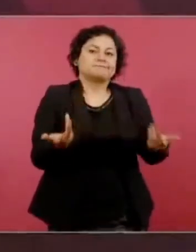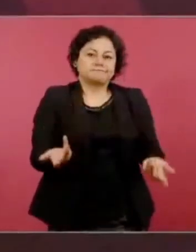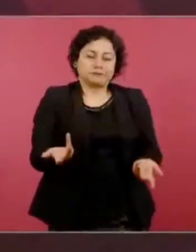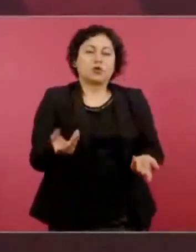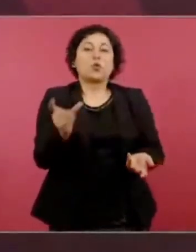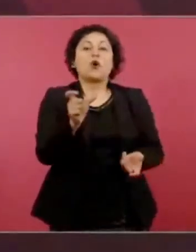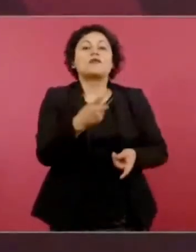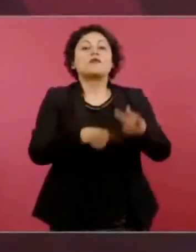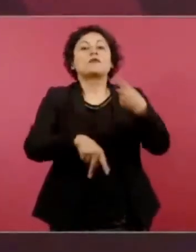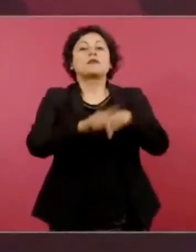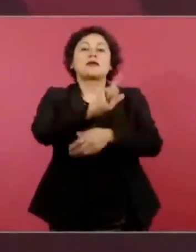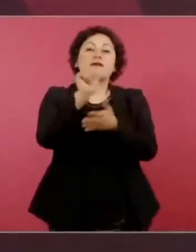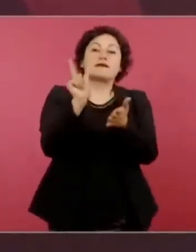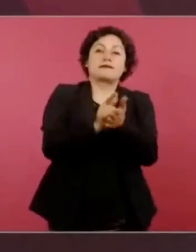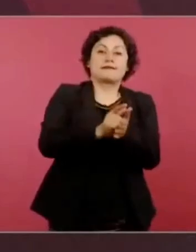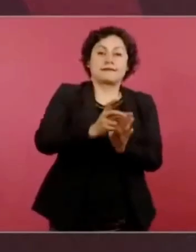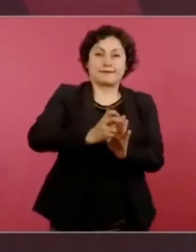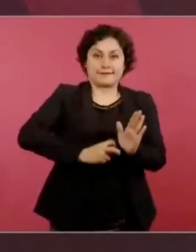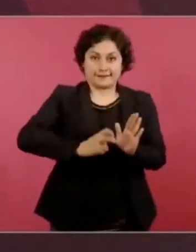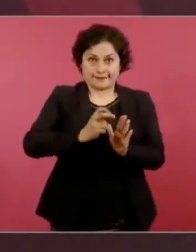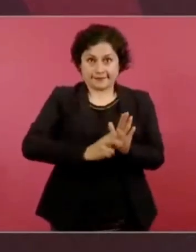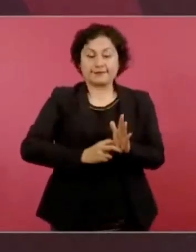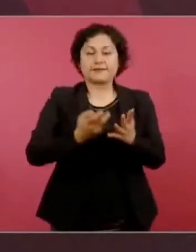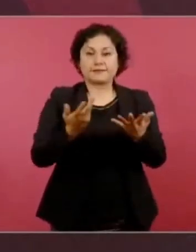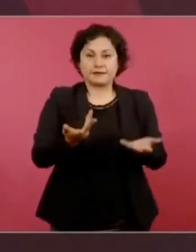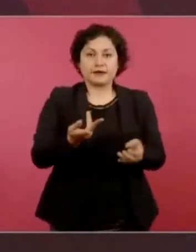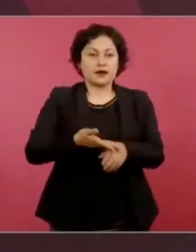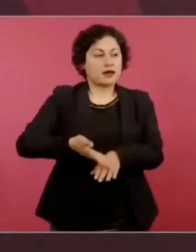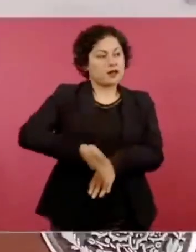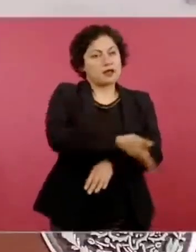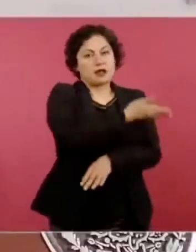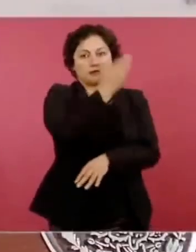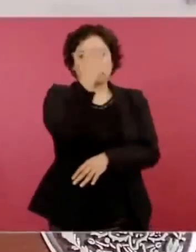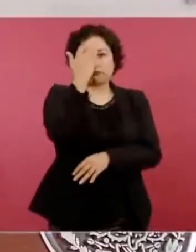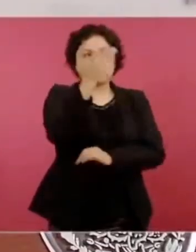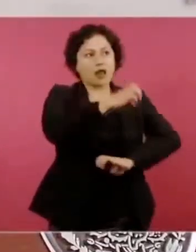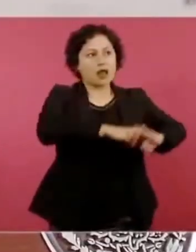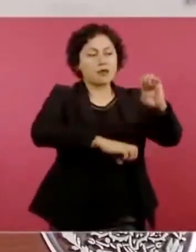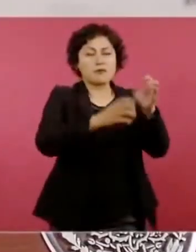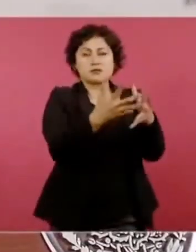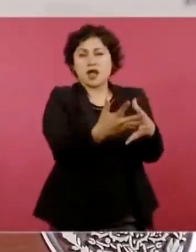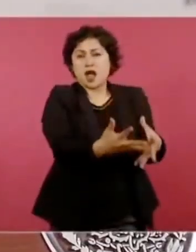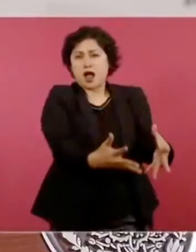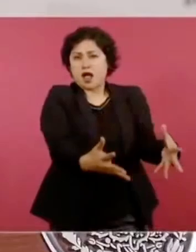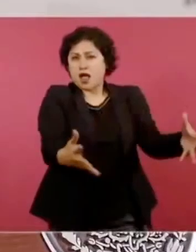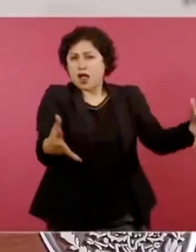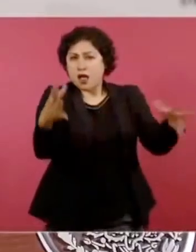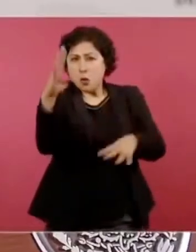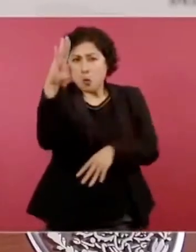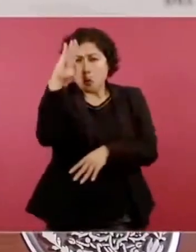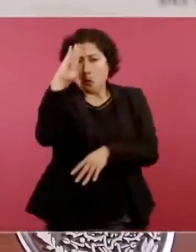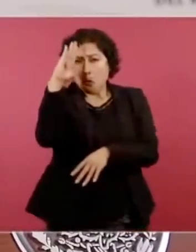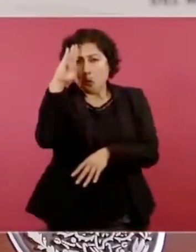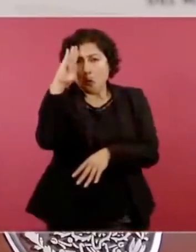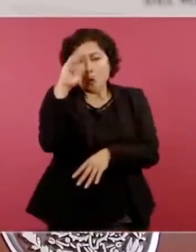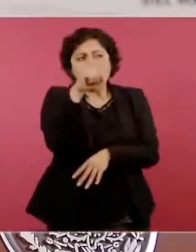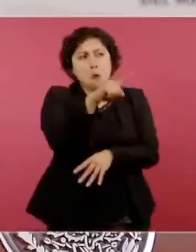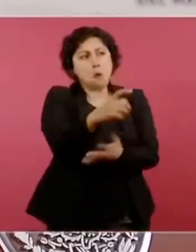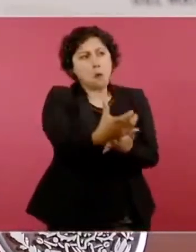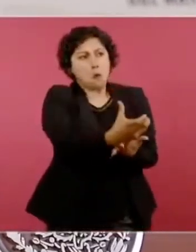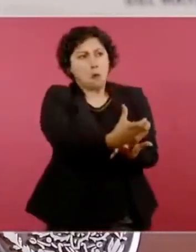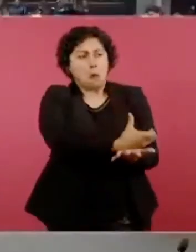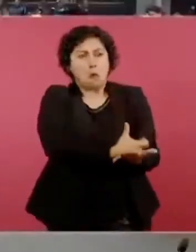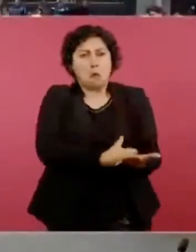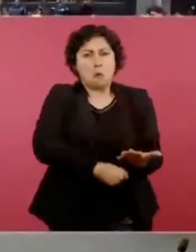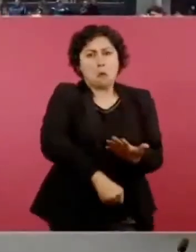reforma. Llegaban a haber empresas muy grandes, que pagaban 1% de